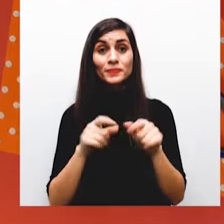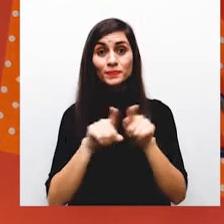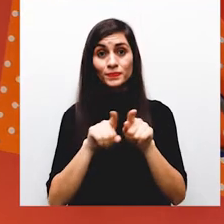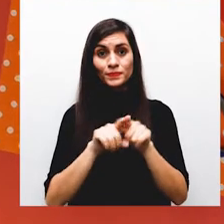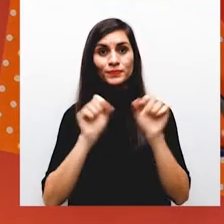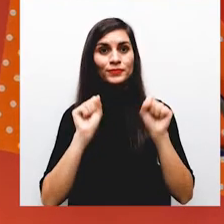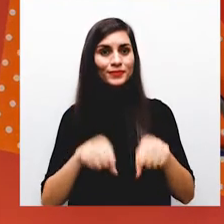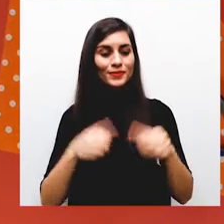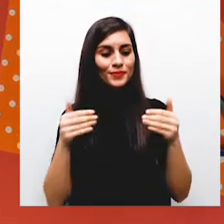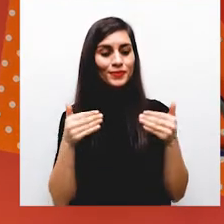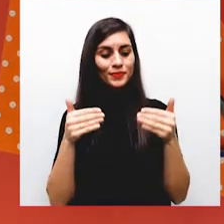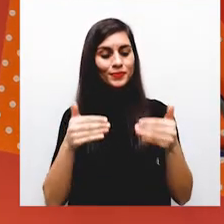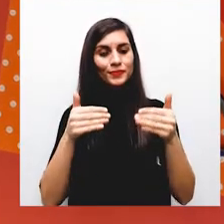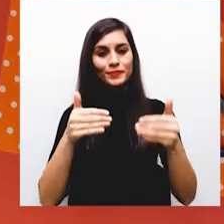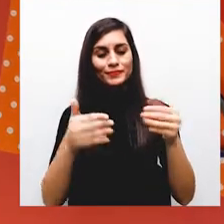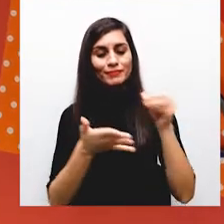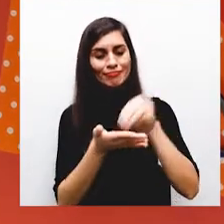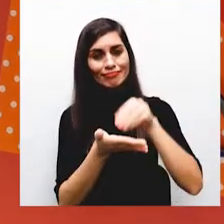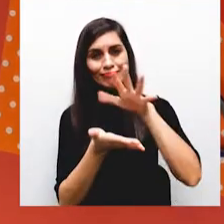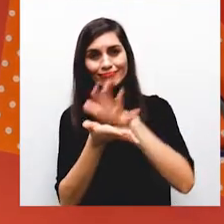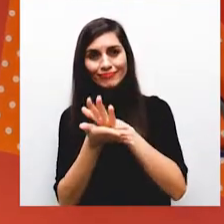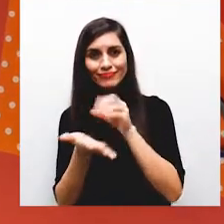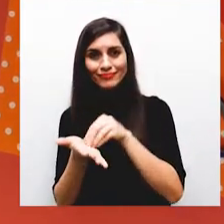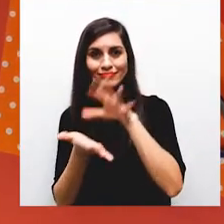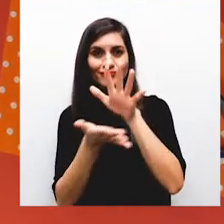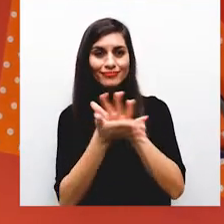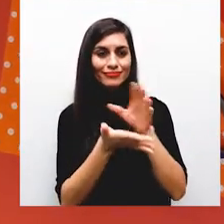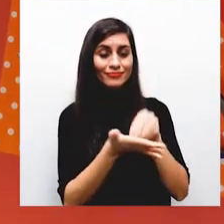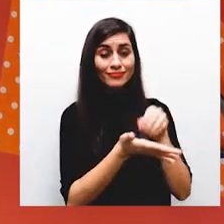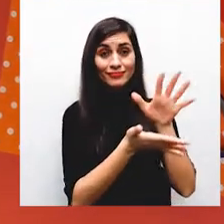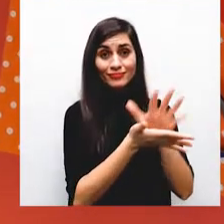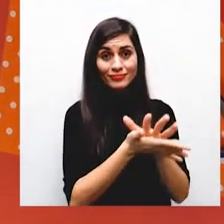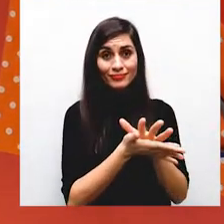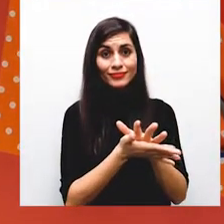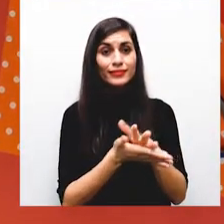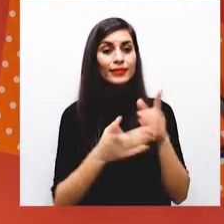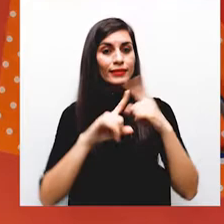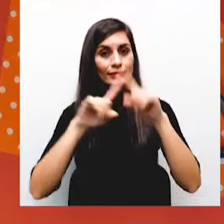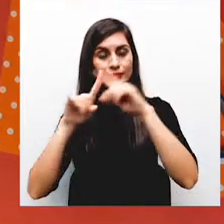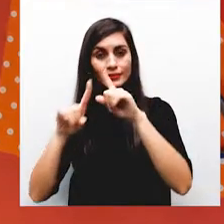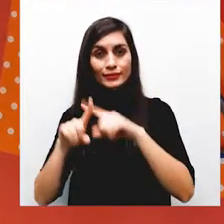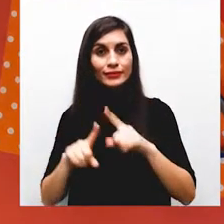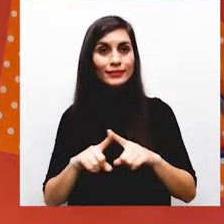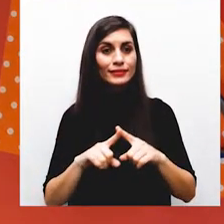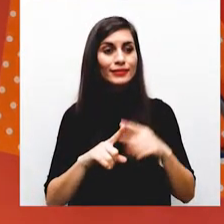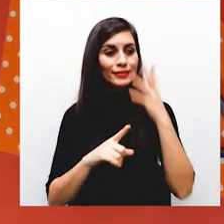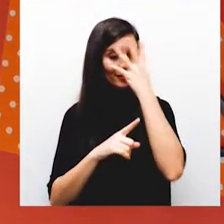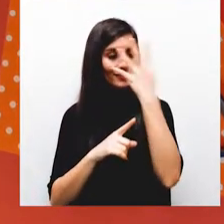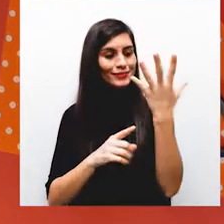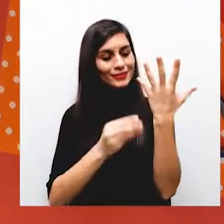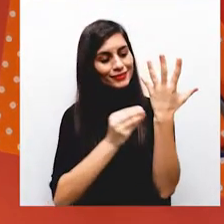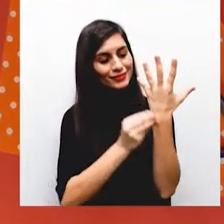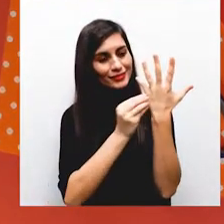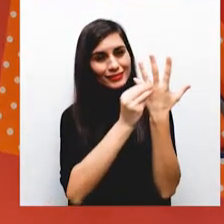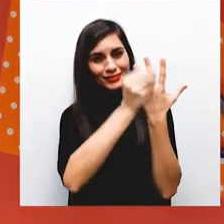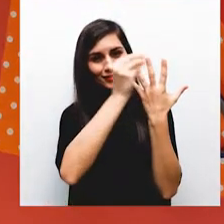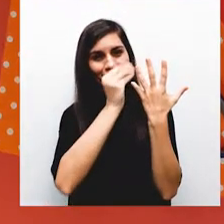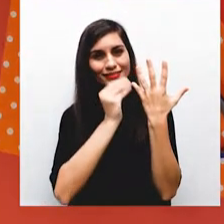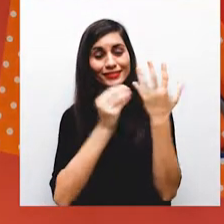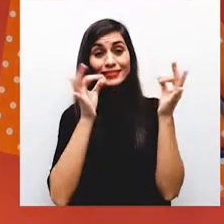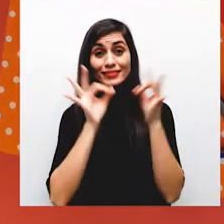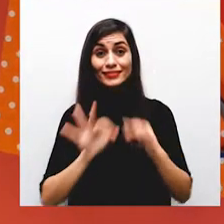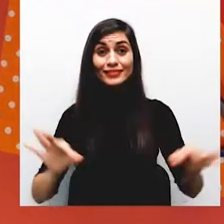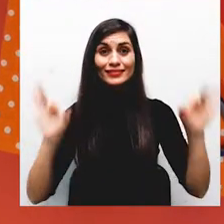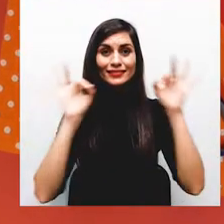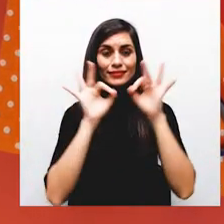Y podemos seguir pegando, probando nuestros elementos en las diferentes máscaras. Por